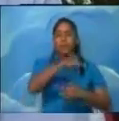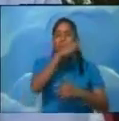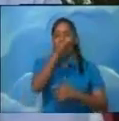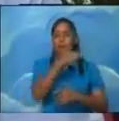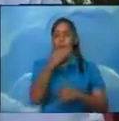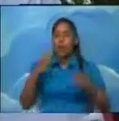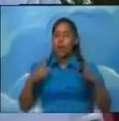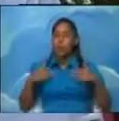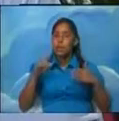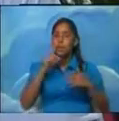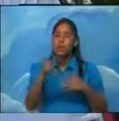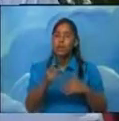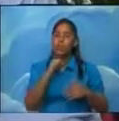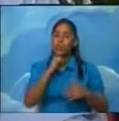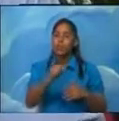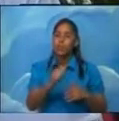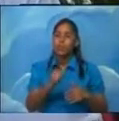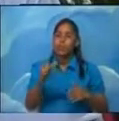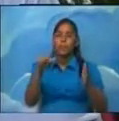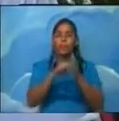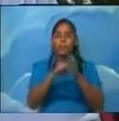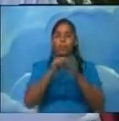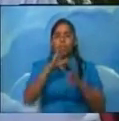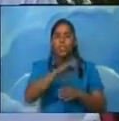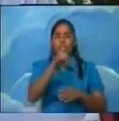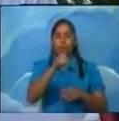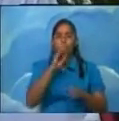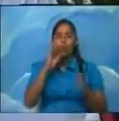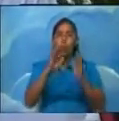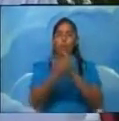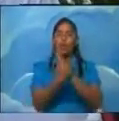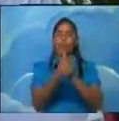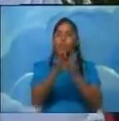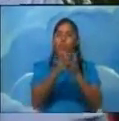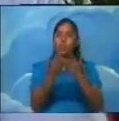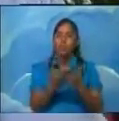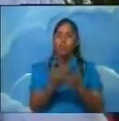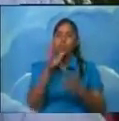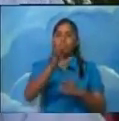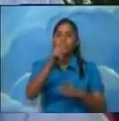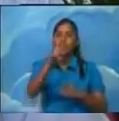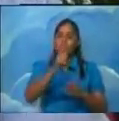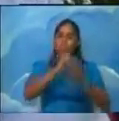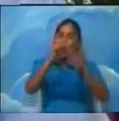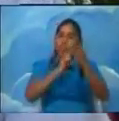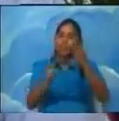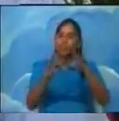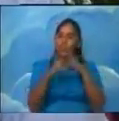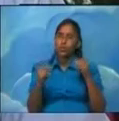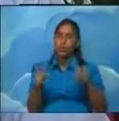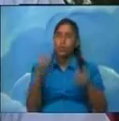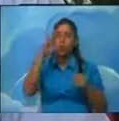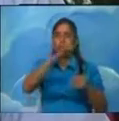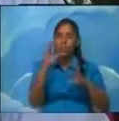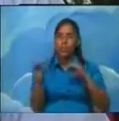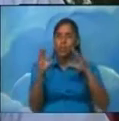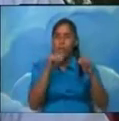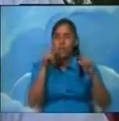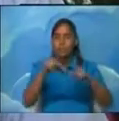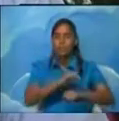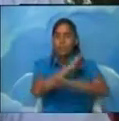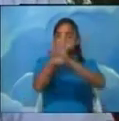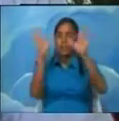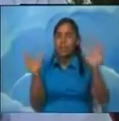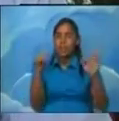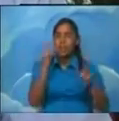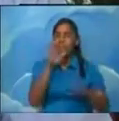Mi pregunta, y con esto cierre: ¿a dónde está guardando usted la palabra del Señor? ¿Está usted anotando todo lo que estamos hablando en esta